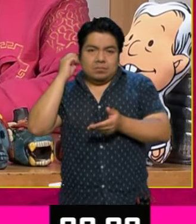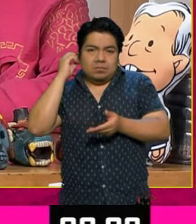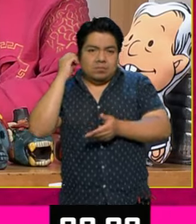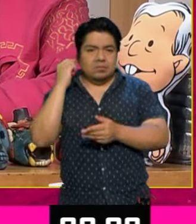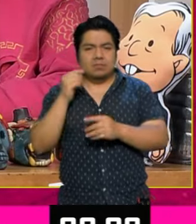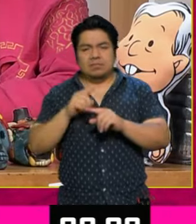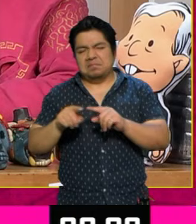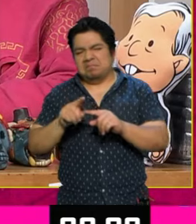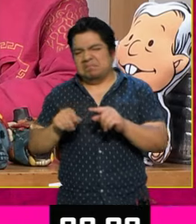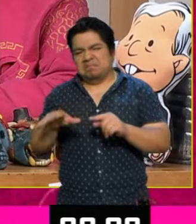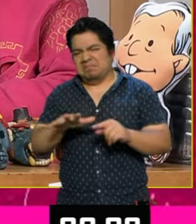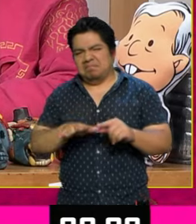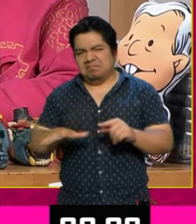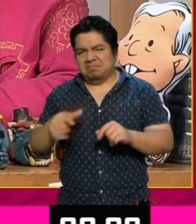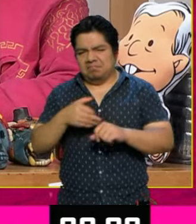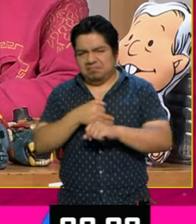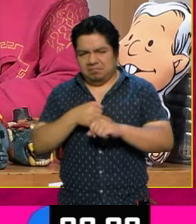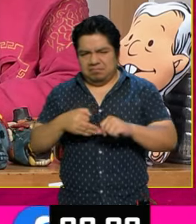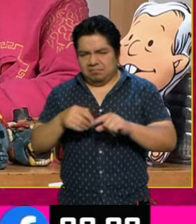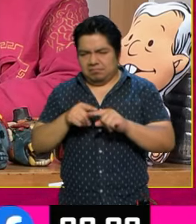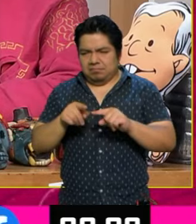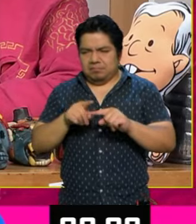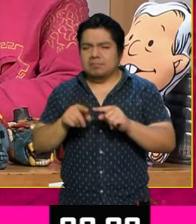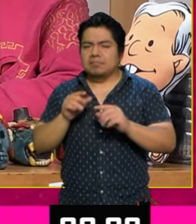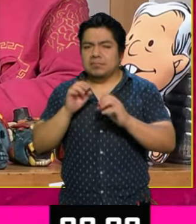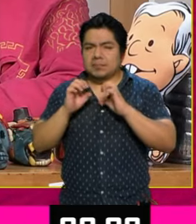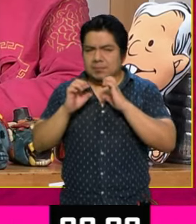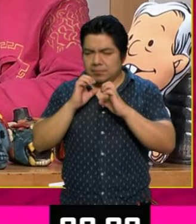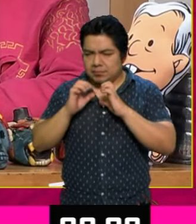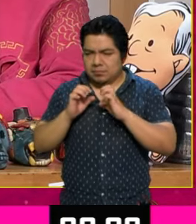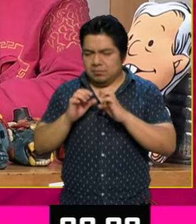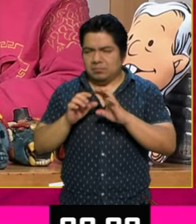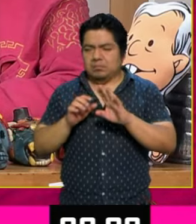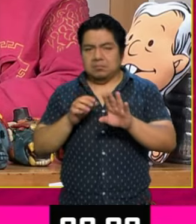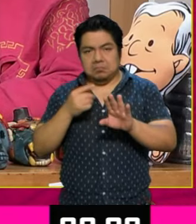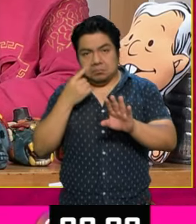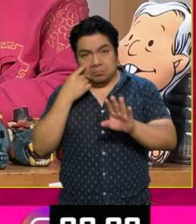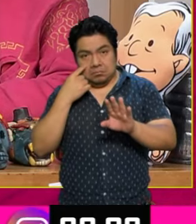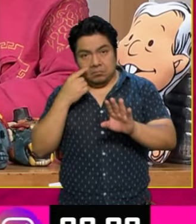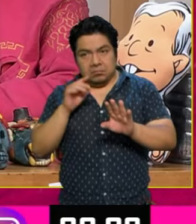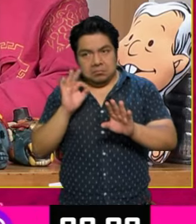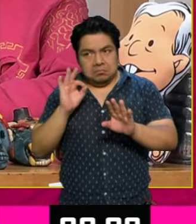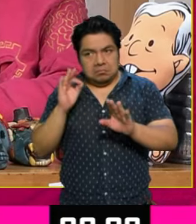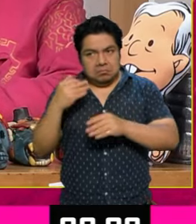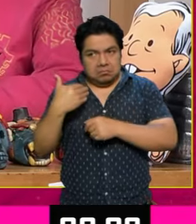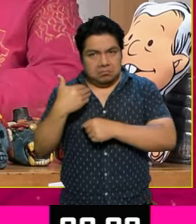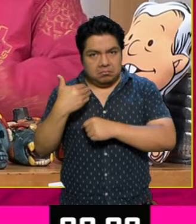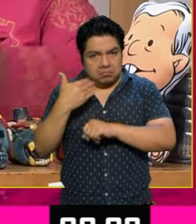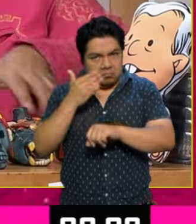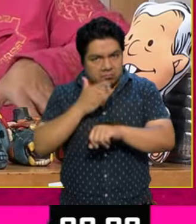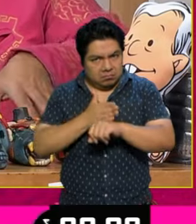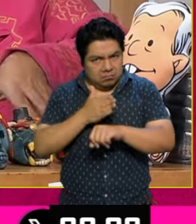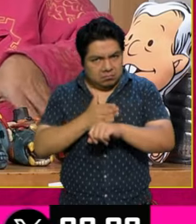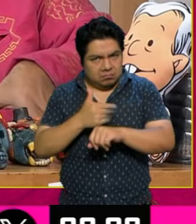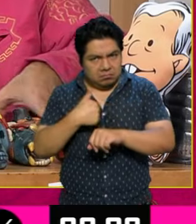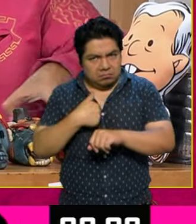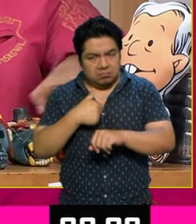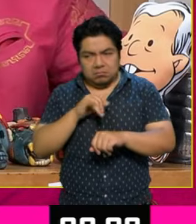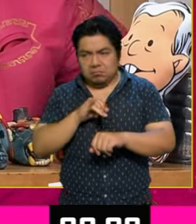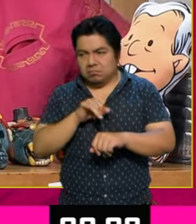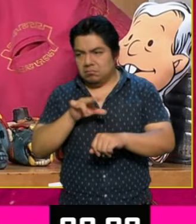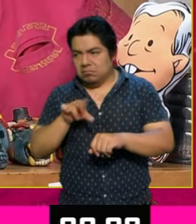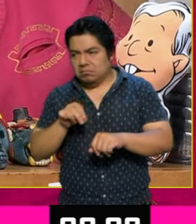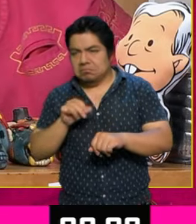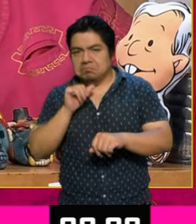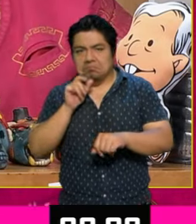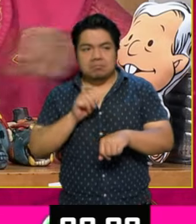un recorrido de los de la tarde. Y le estábamos... Yo dije, ya también me va a castigar aquí el camarógrafo, sí, ¿no? Pues sí. Nada de que